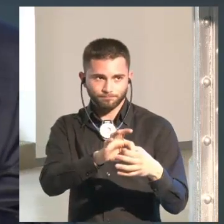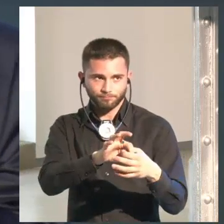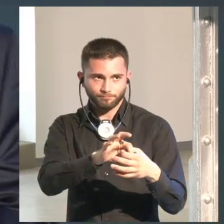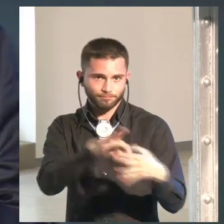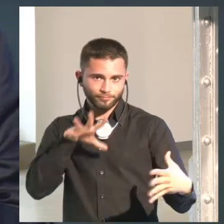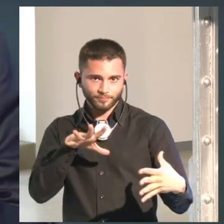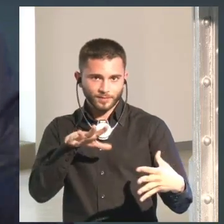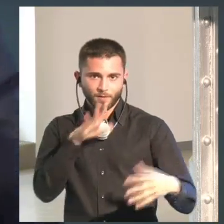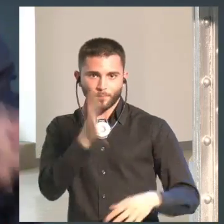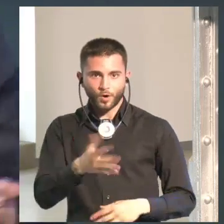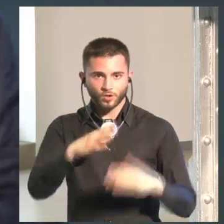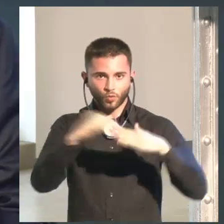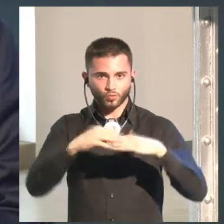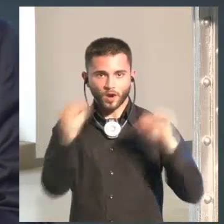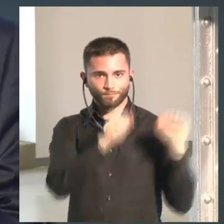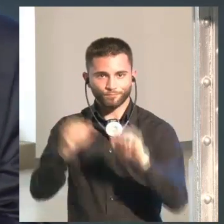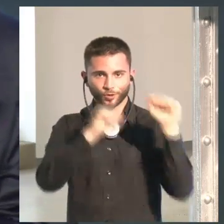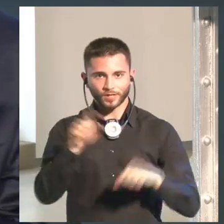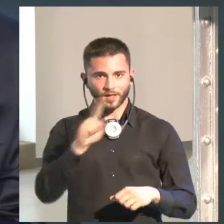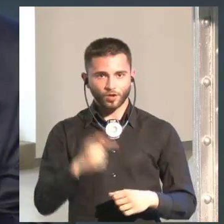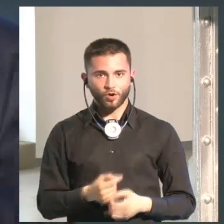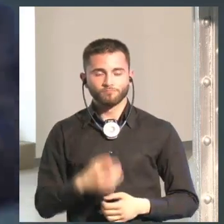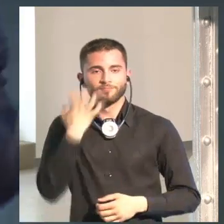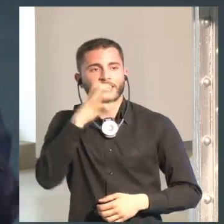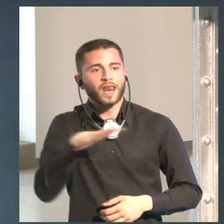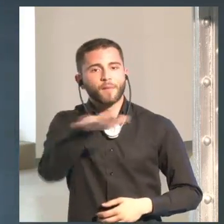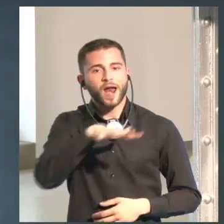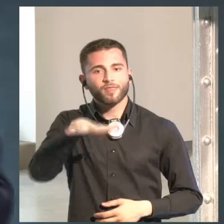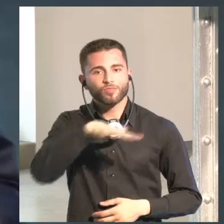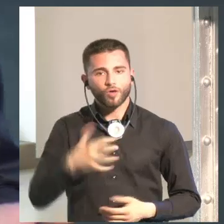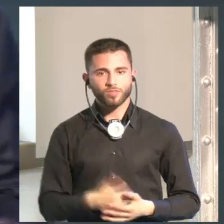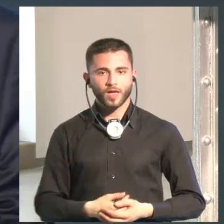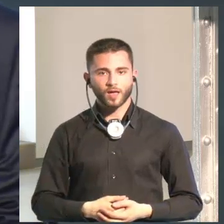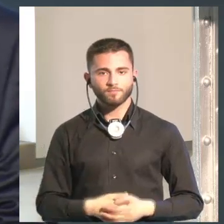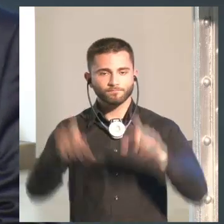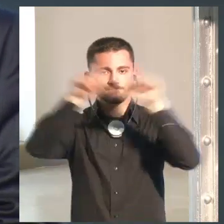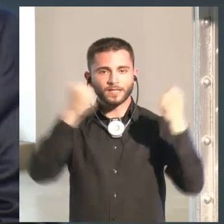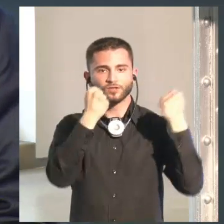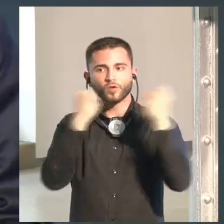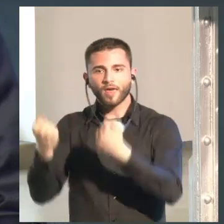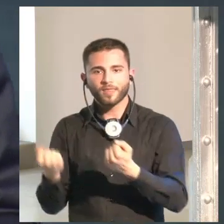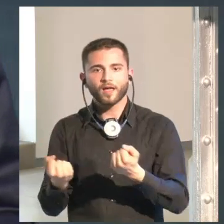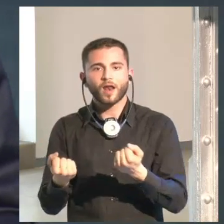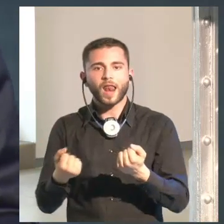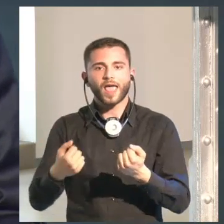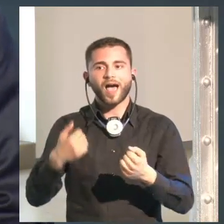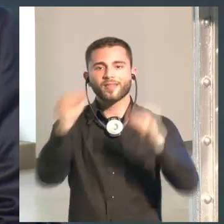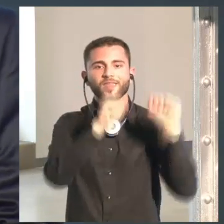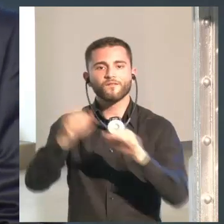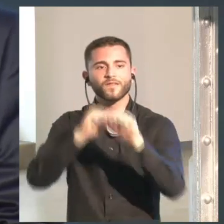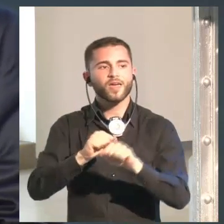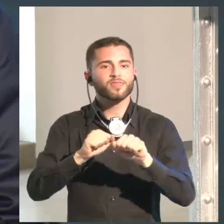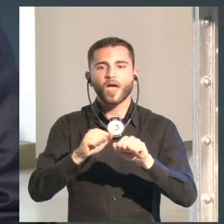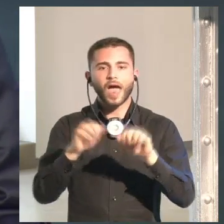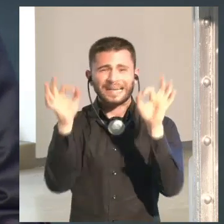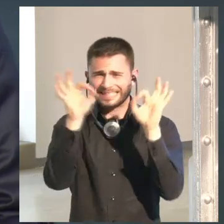esos casos, ¿verdad? No tiene a dónde ir a reclamar, no tiene una institucionalidad donde acogerse si hay algún problema y